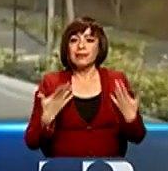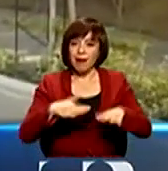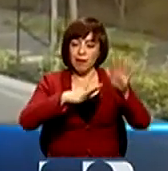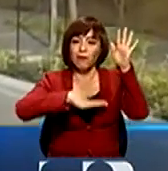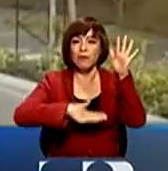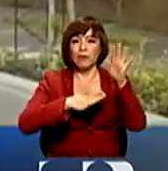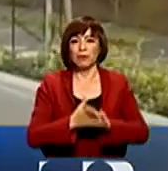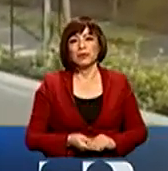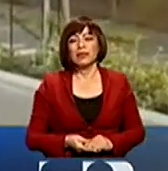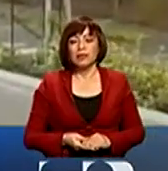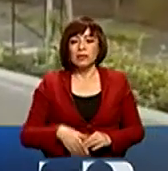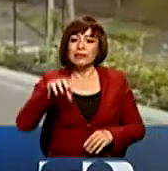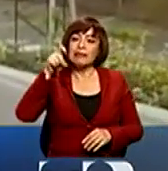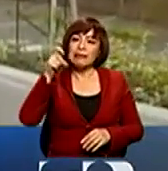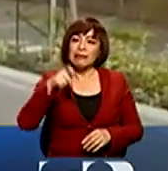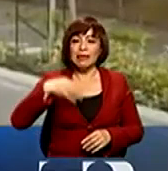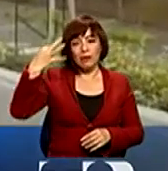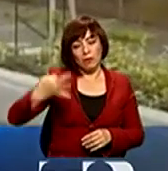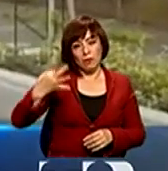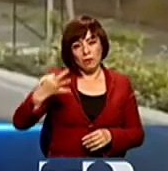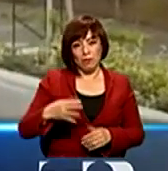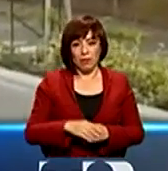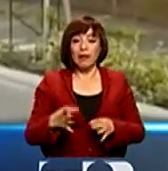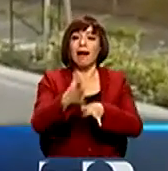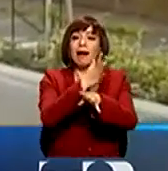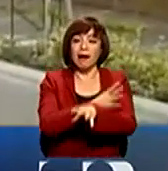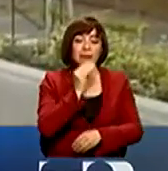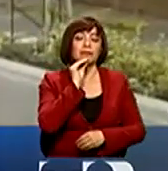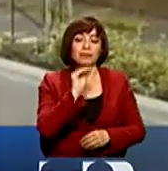de asambleísta que debía cumplirlos y que fueron establecidos